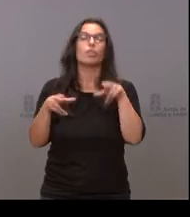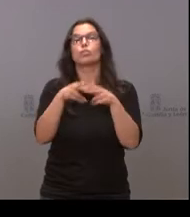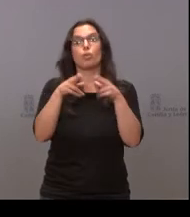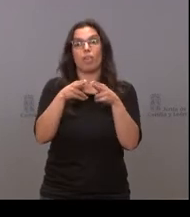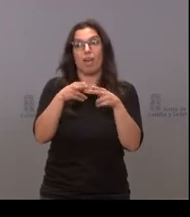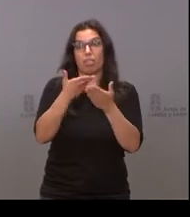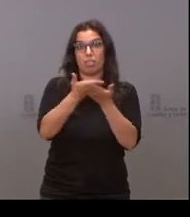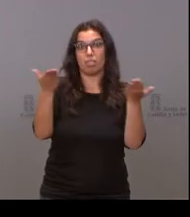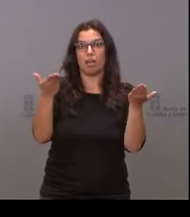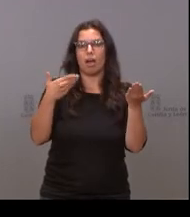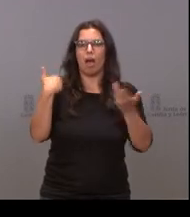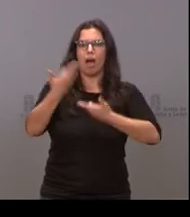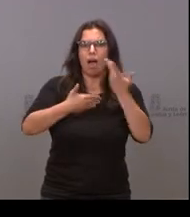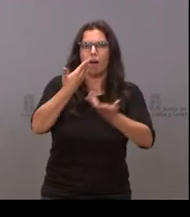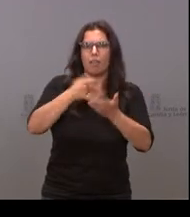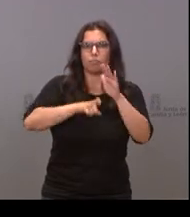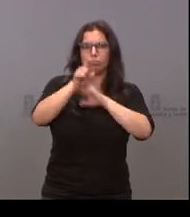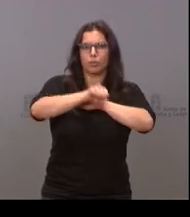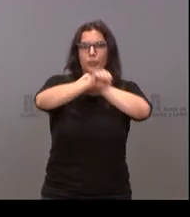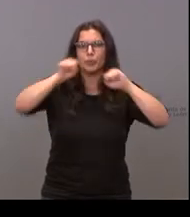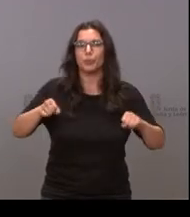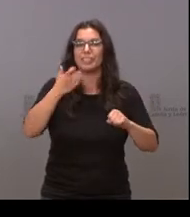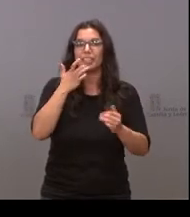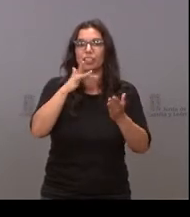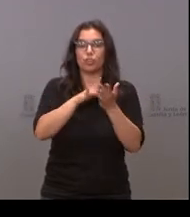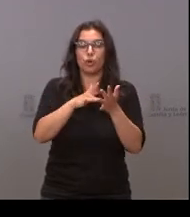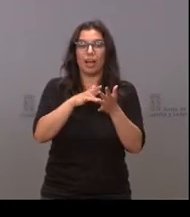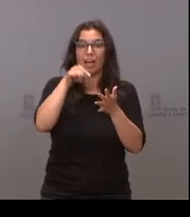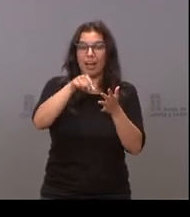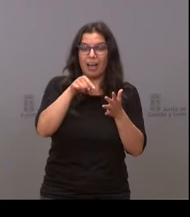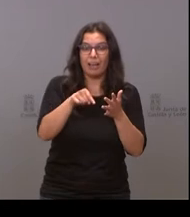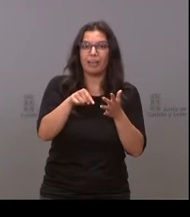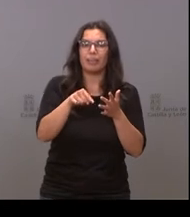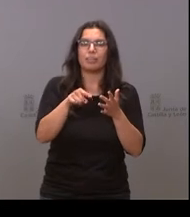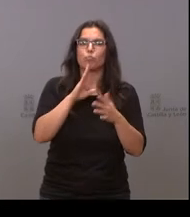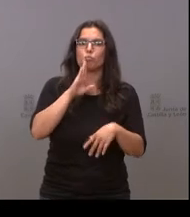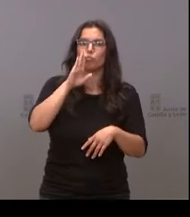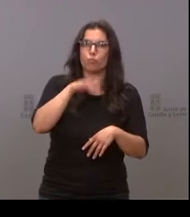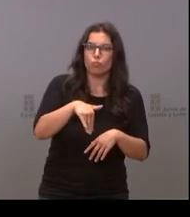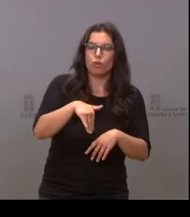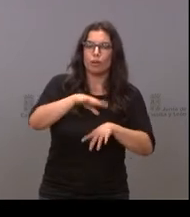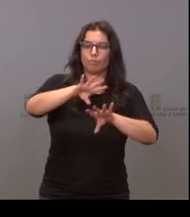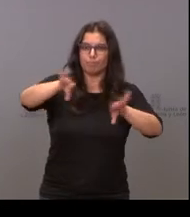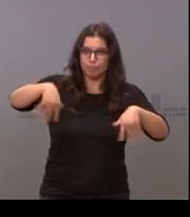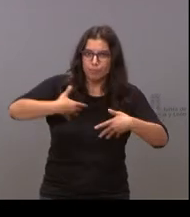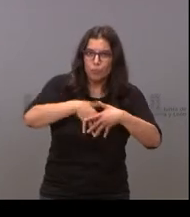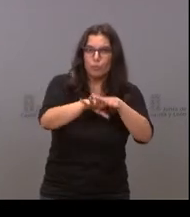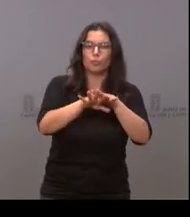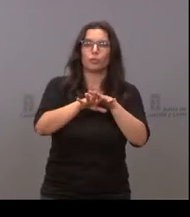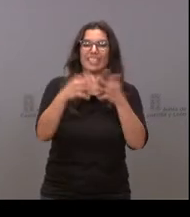nuestra avanza y se consolida cuando integran sus estructuras y en su conveniencia y es convivencia a los más